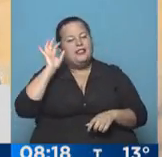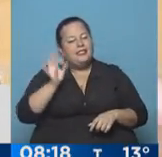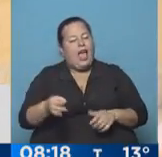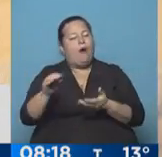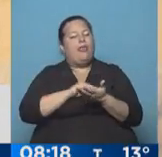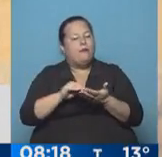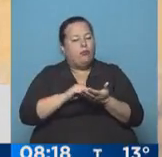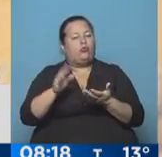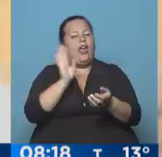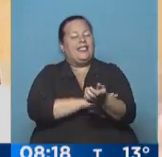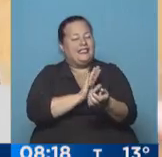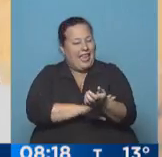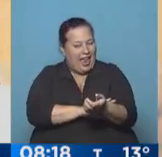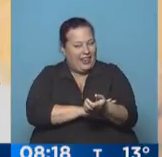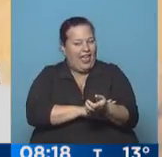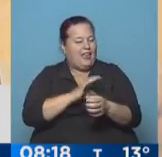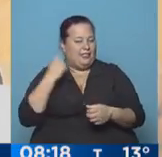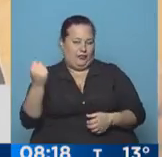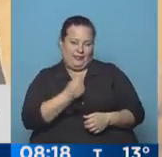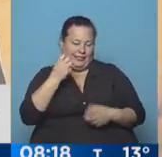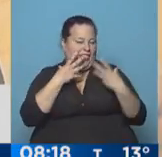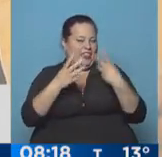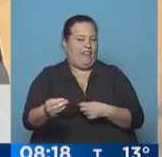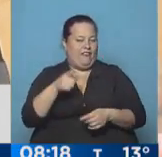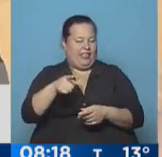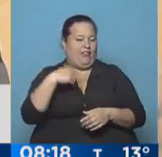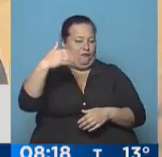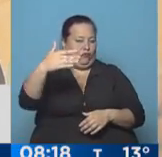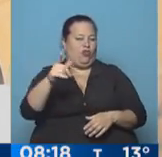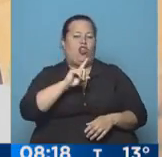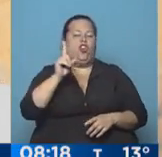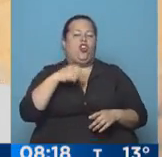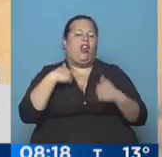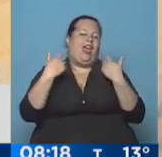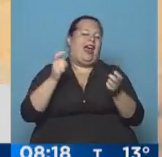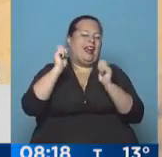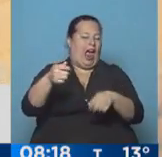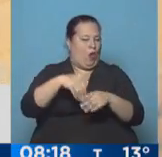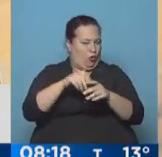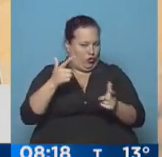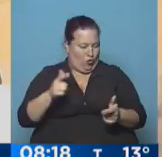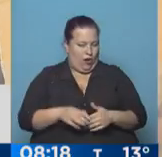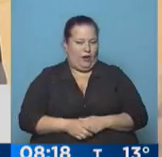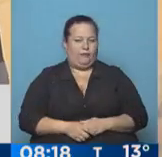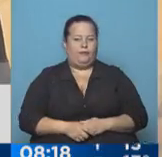que los diputados del frente de izquierda serán leones defendiendo de esa perspectiva y que no entregamos el voto a nadie